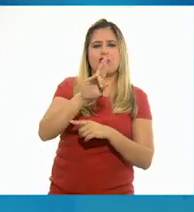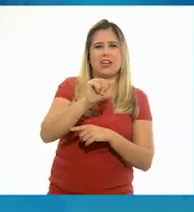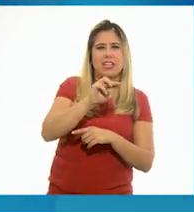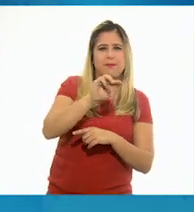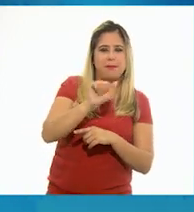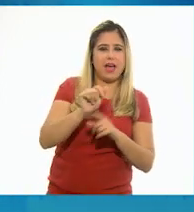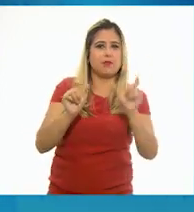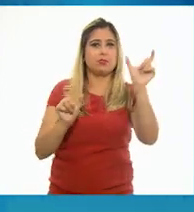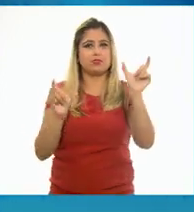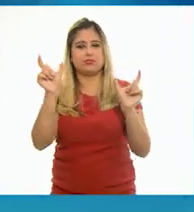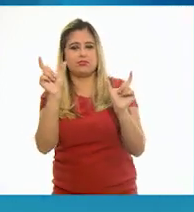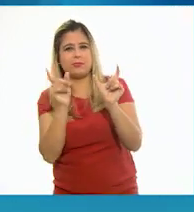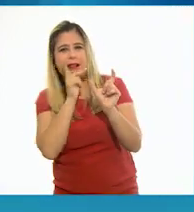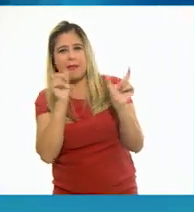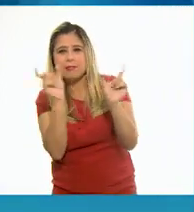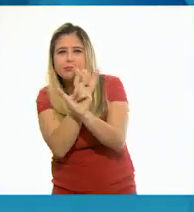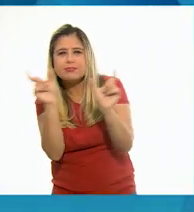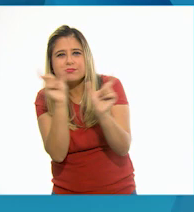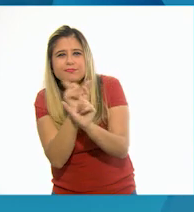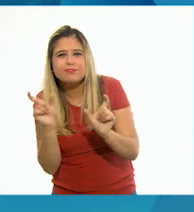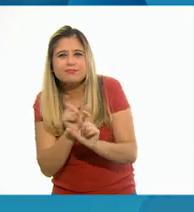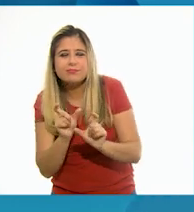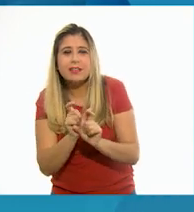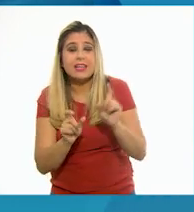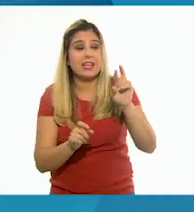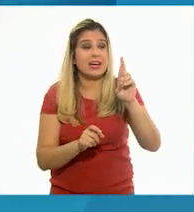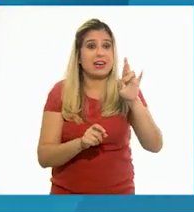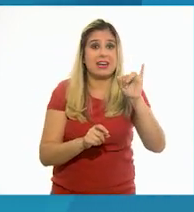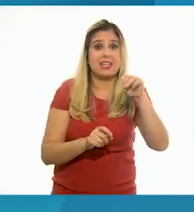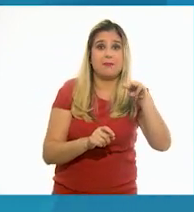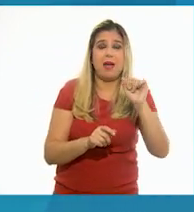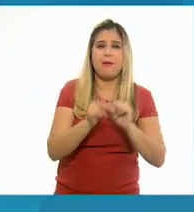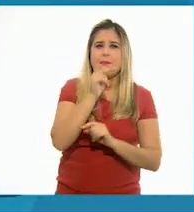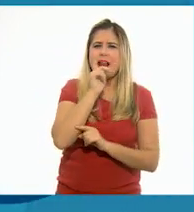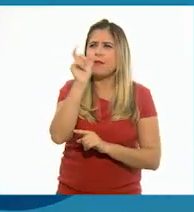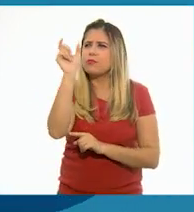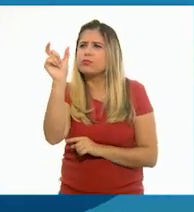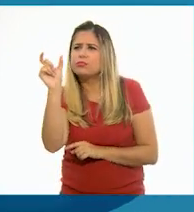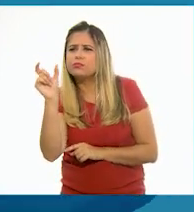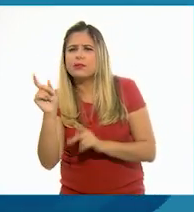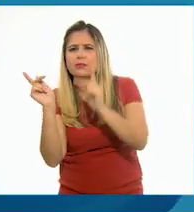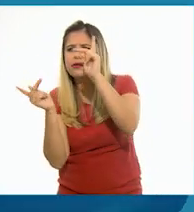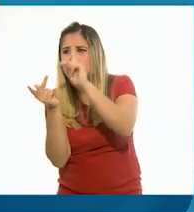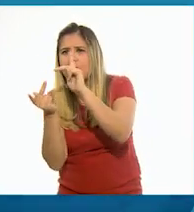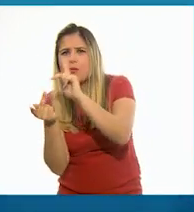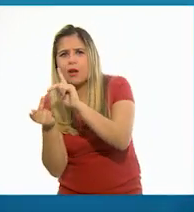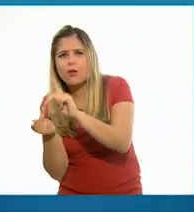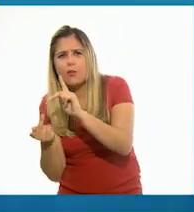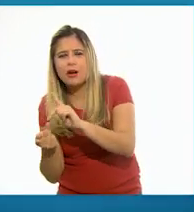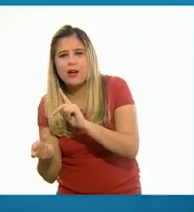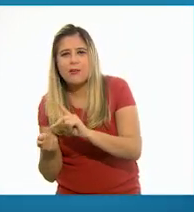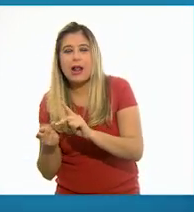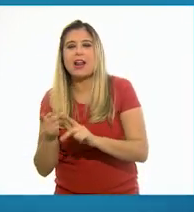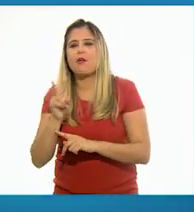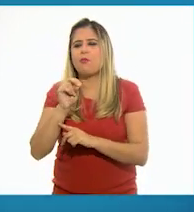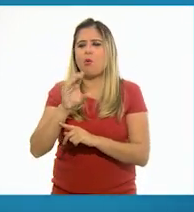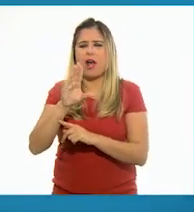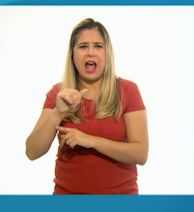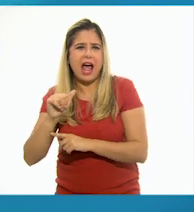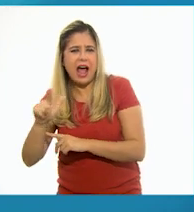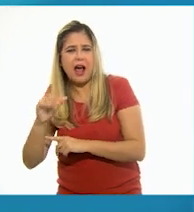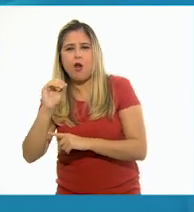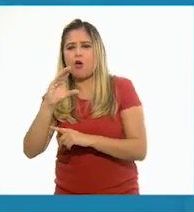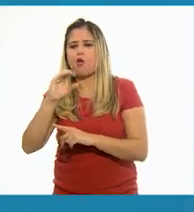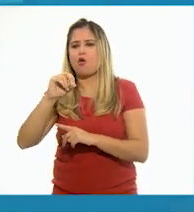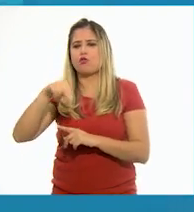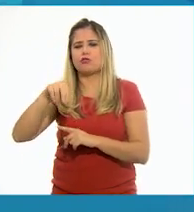asonante como consonante. La rima es la repetición de sonidos vocálicos y consonánticos, o solo vocálicos, a partir